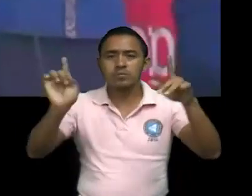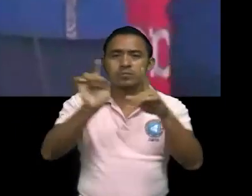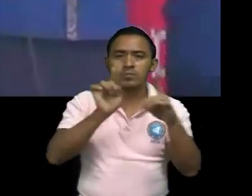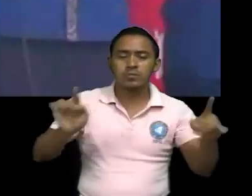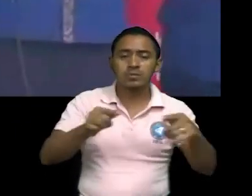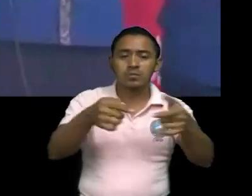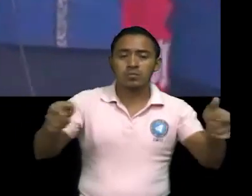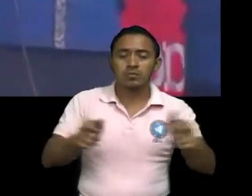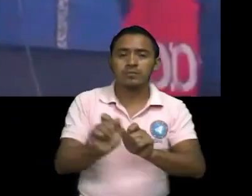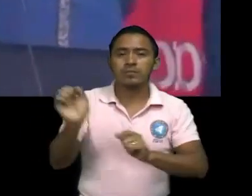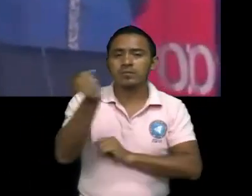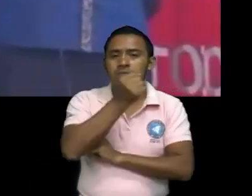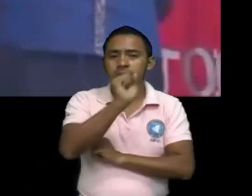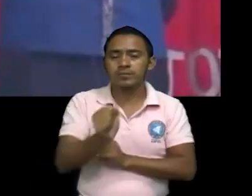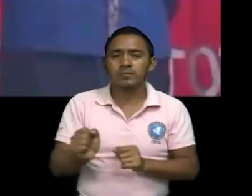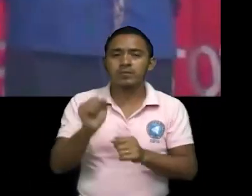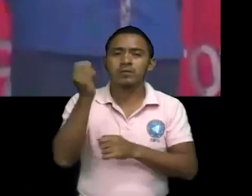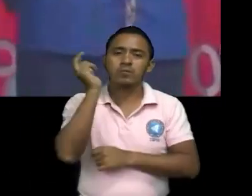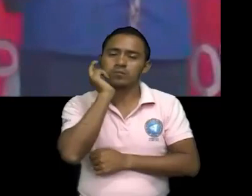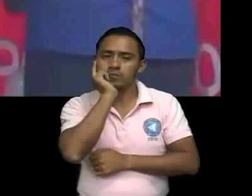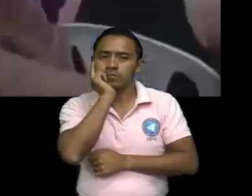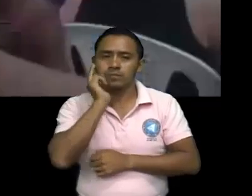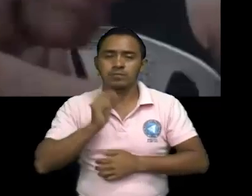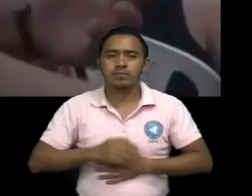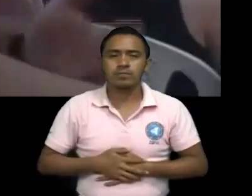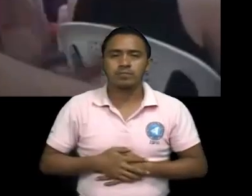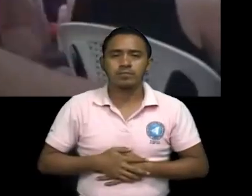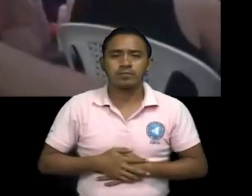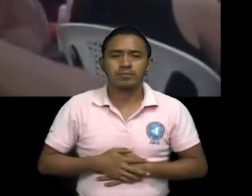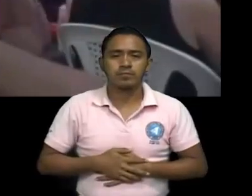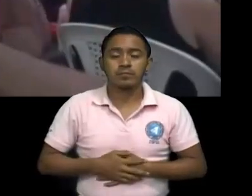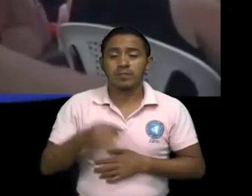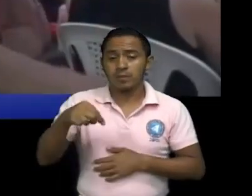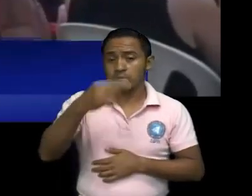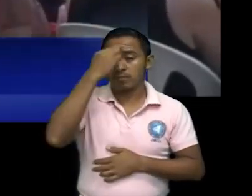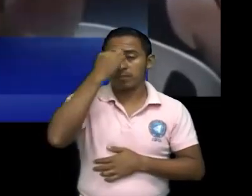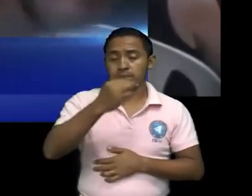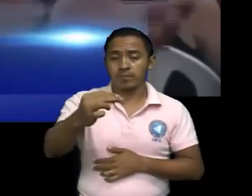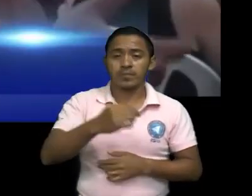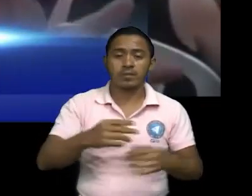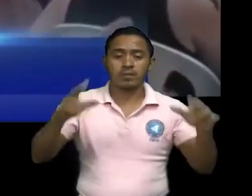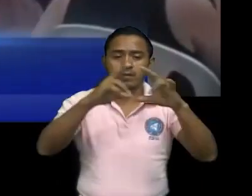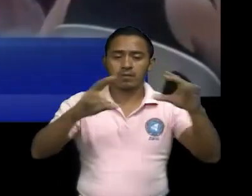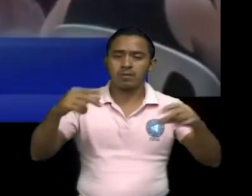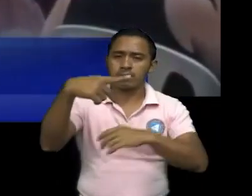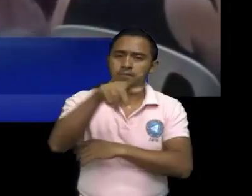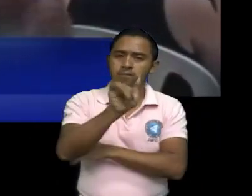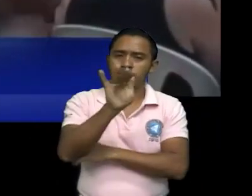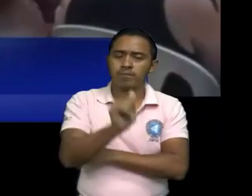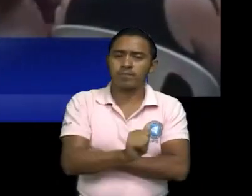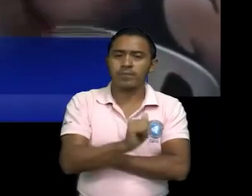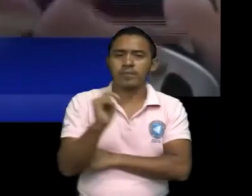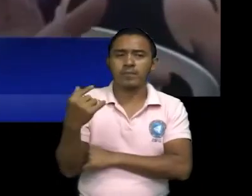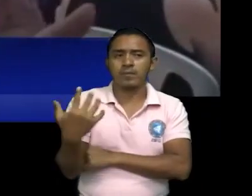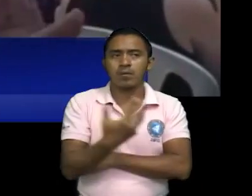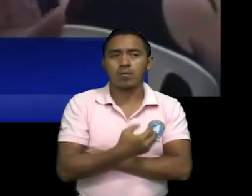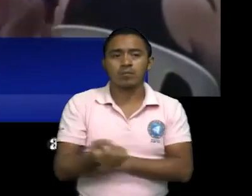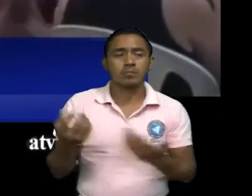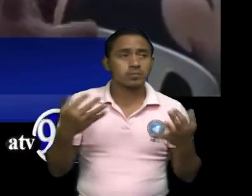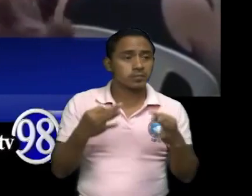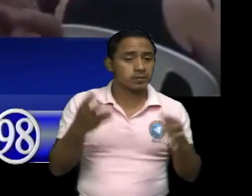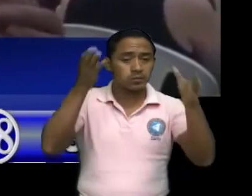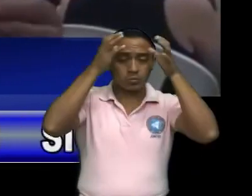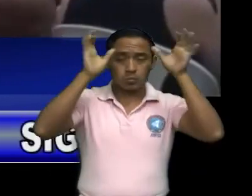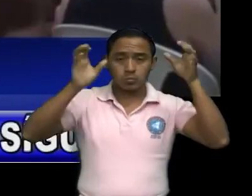coro municipal y el coro infantil Rubén Darío. Dando este homenaje a la patria, a esta patria para todos, en un derroche de cultura